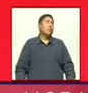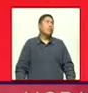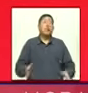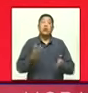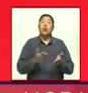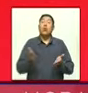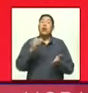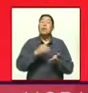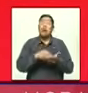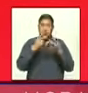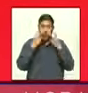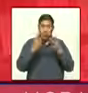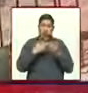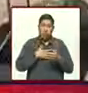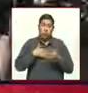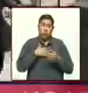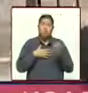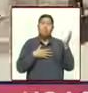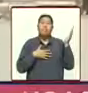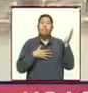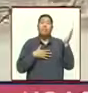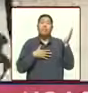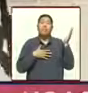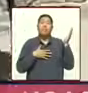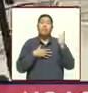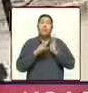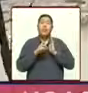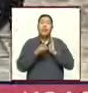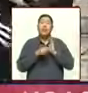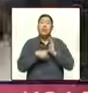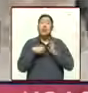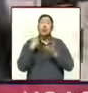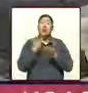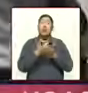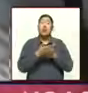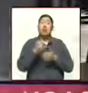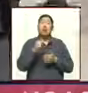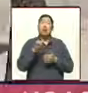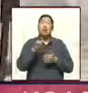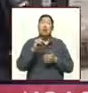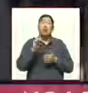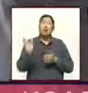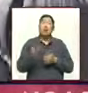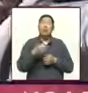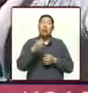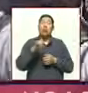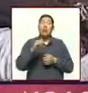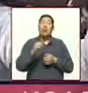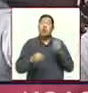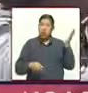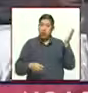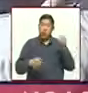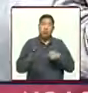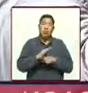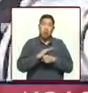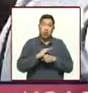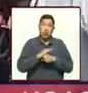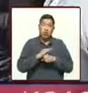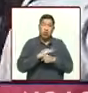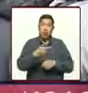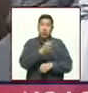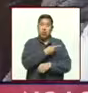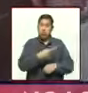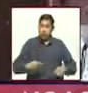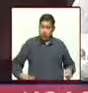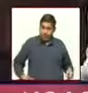Una vez más van a ver ustedes estas imágenes, porque después de que llegó la marcha a Ayohayo, estaba llegando este personero del Ministerio de